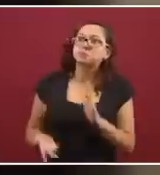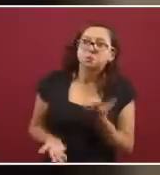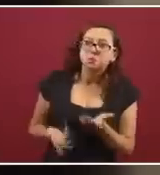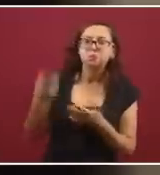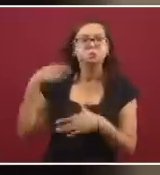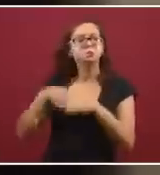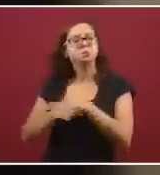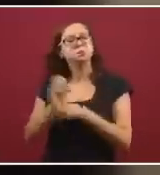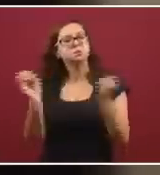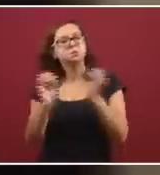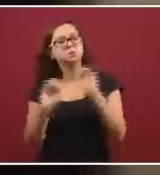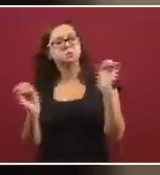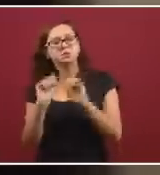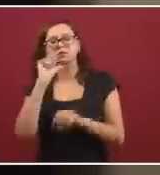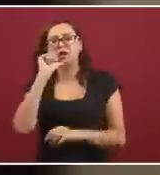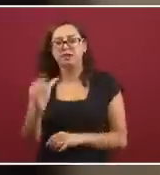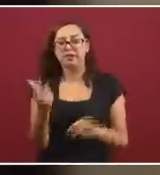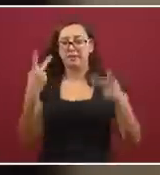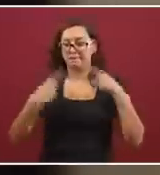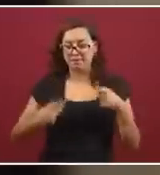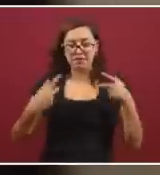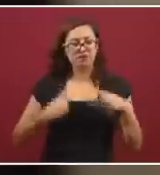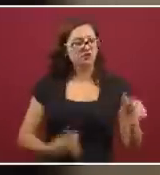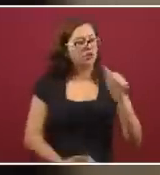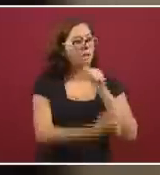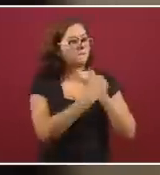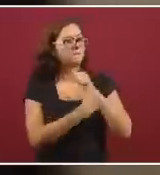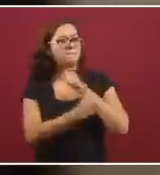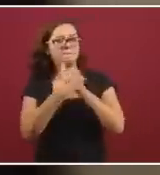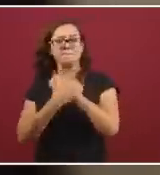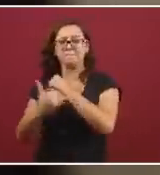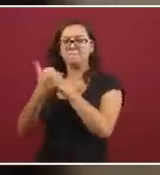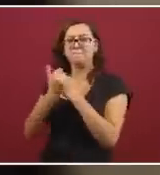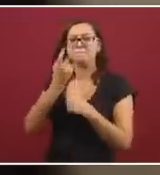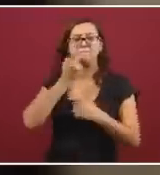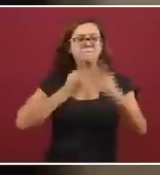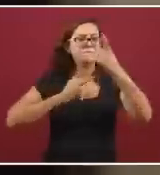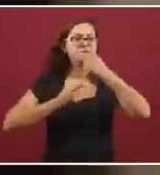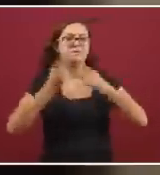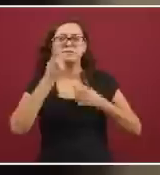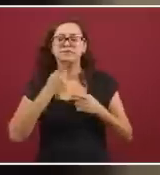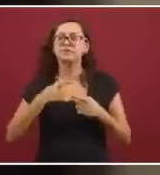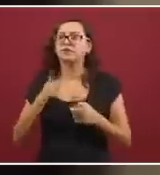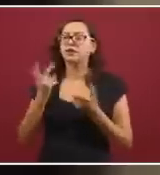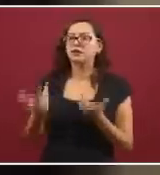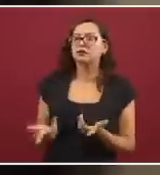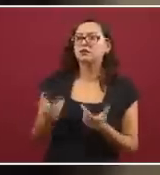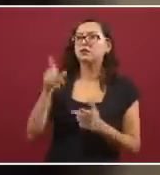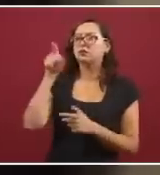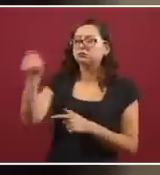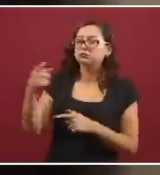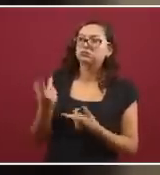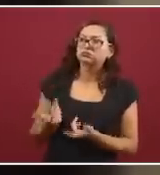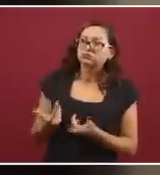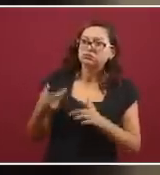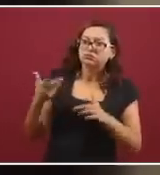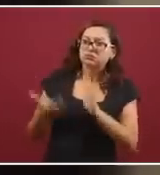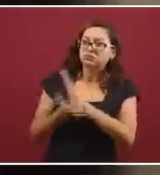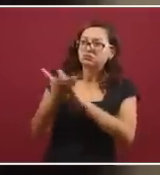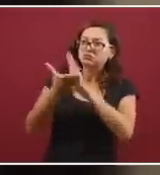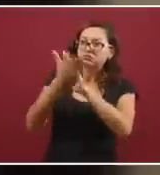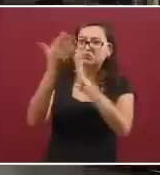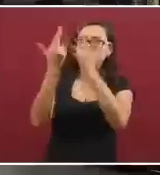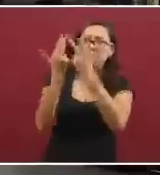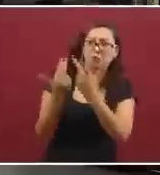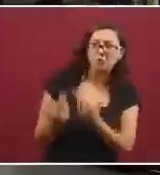gente me lo dijo ya empieza a dice que empieza a deteriorarse lo avanzado de la obra pero también